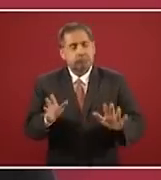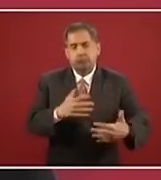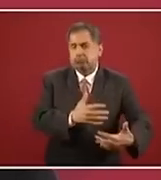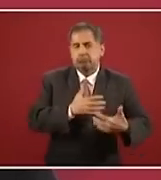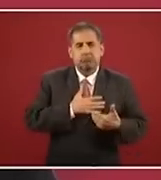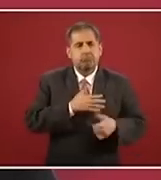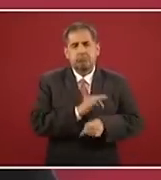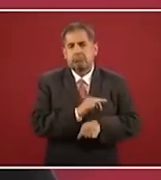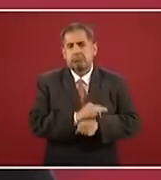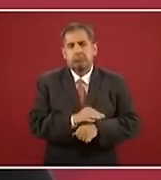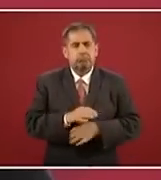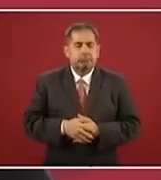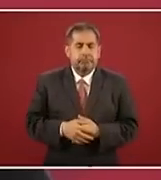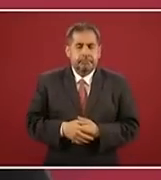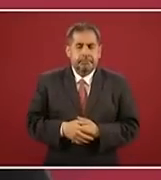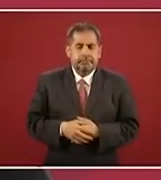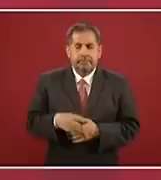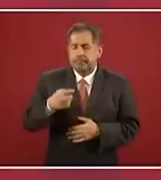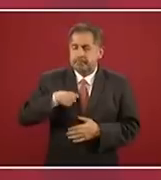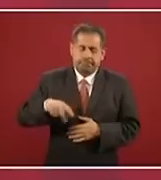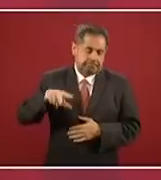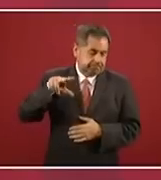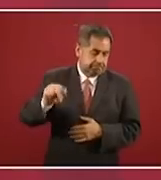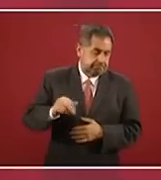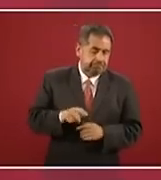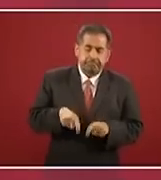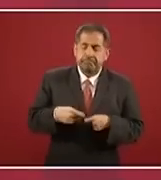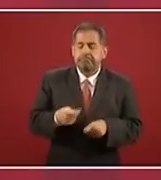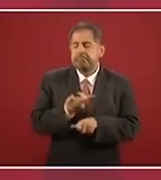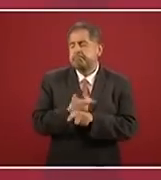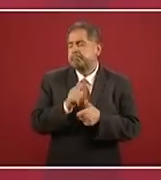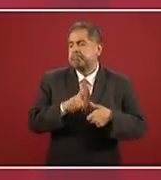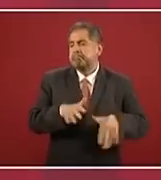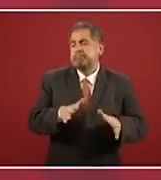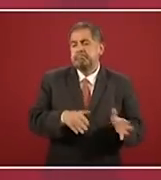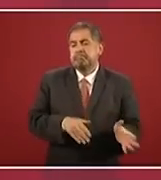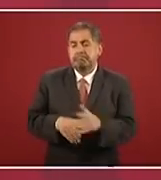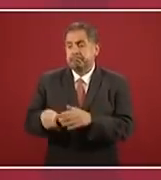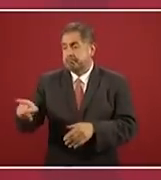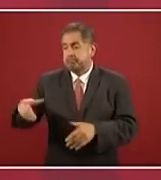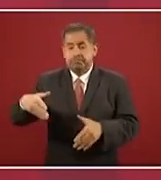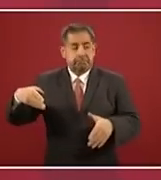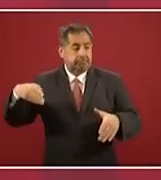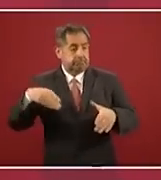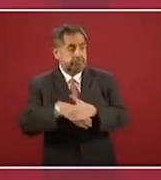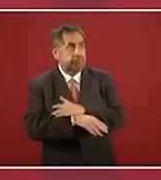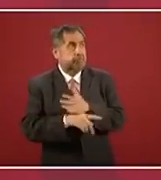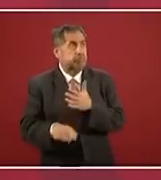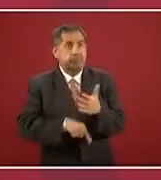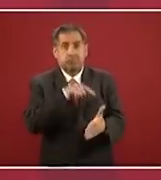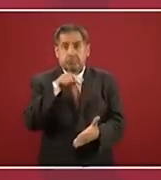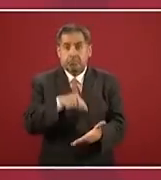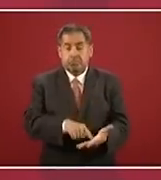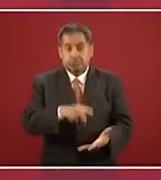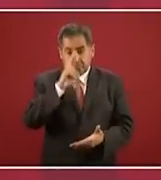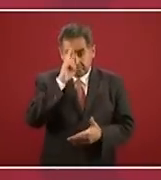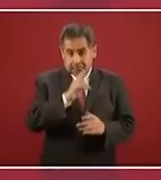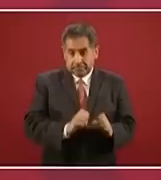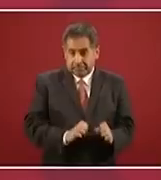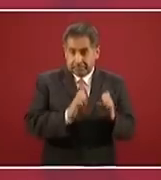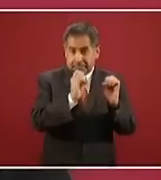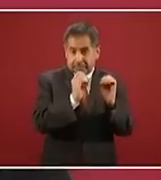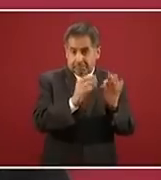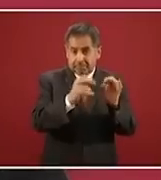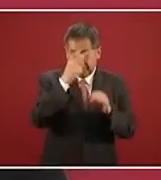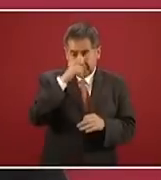de ninguna manera permitiríamos que ingresé en el recinto de la representación de